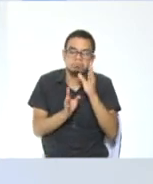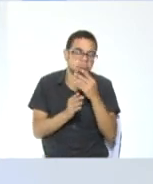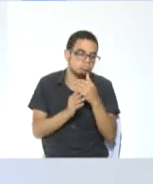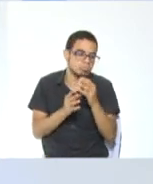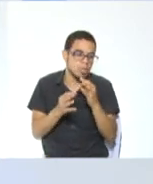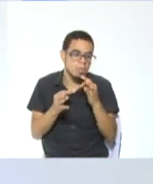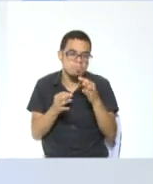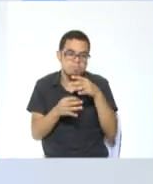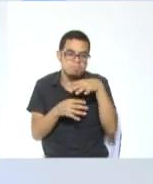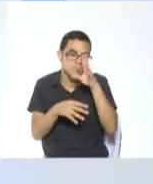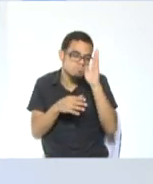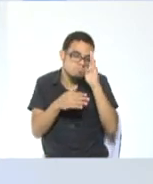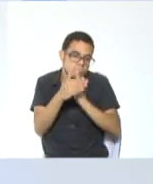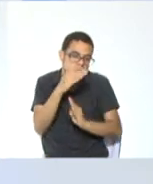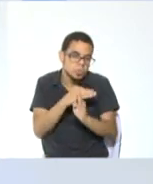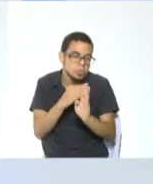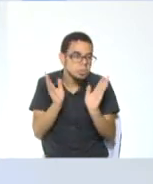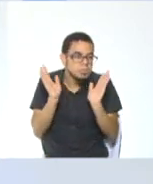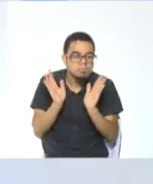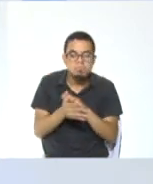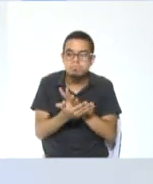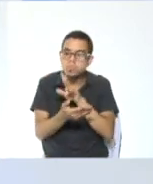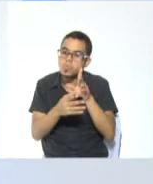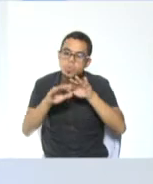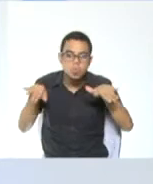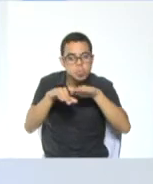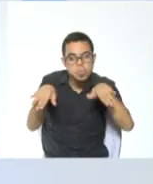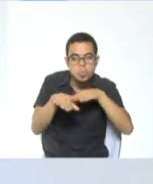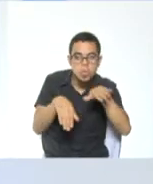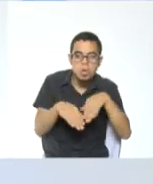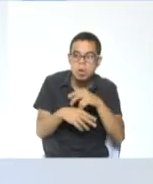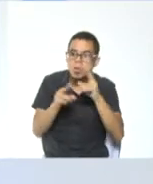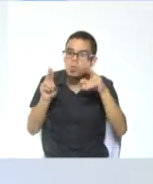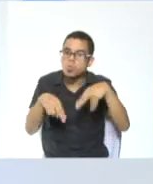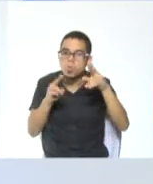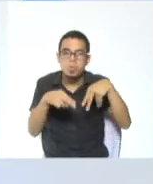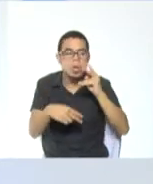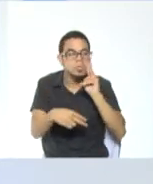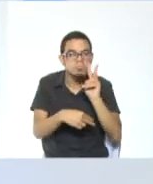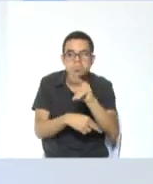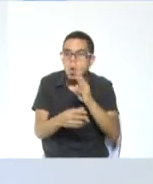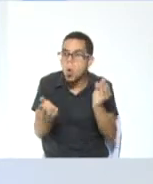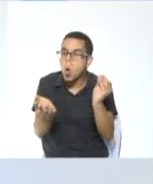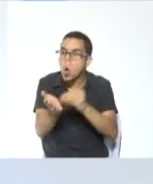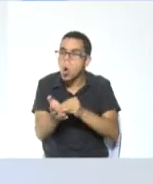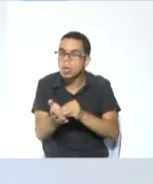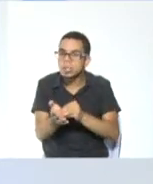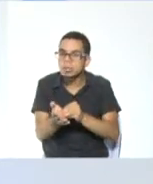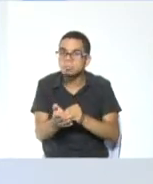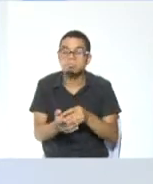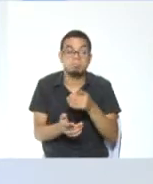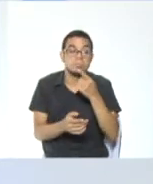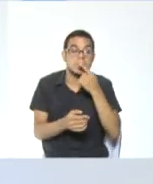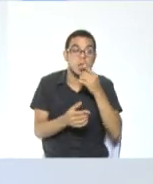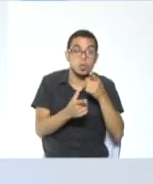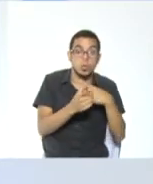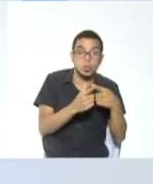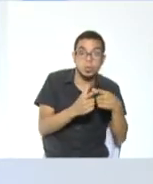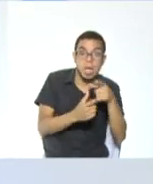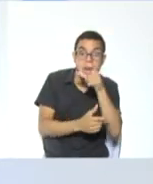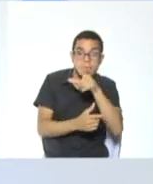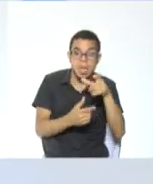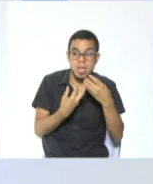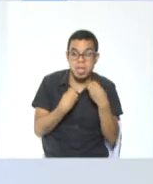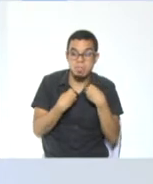más se le volvió a ver. Por eso, dicen los pobladores de la región que el mes de octubre no